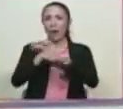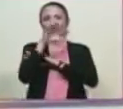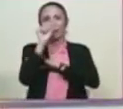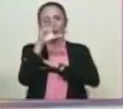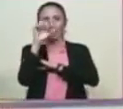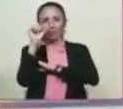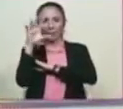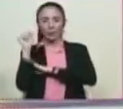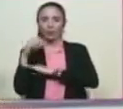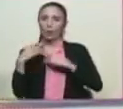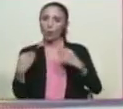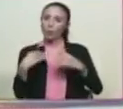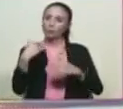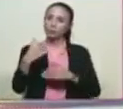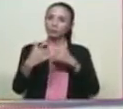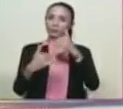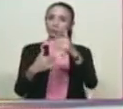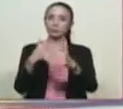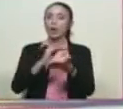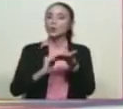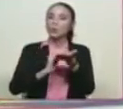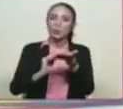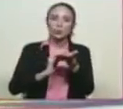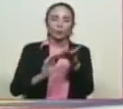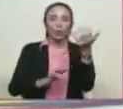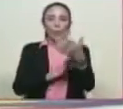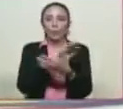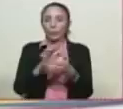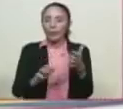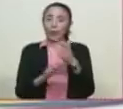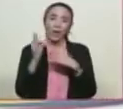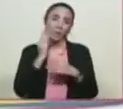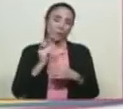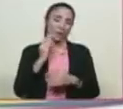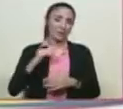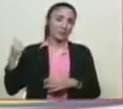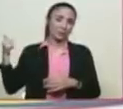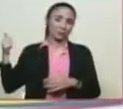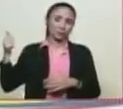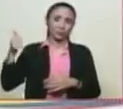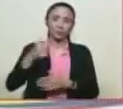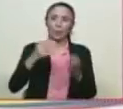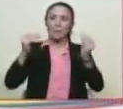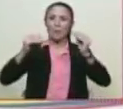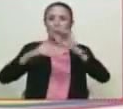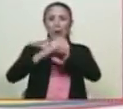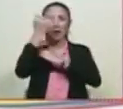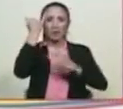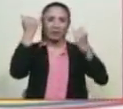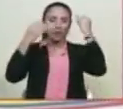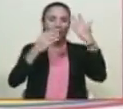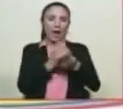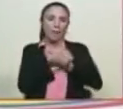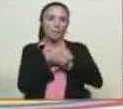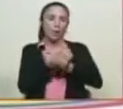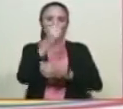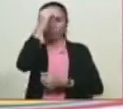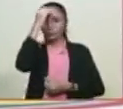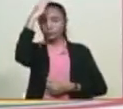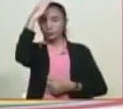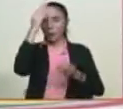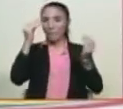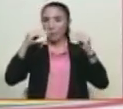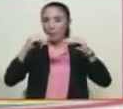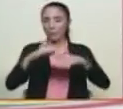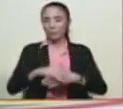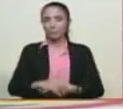riendas de la patria, cada vez con más experiencia, cada vez con más sabiduría, cada vez con más amor, cada vez con